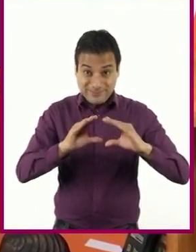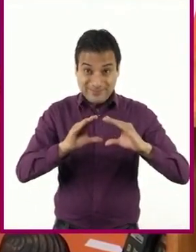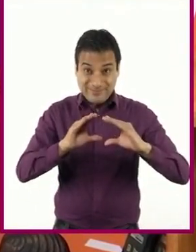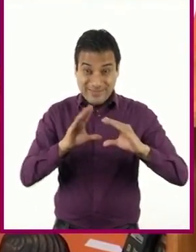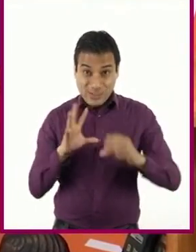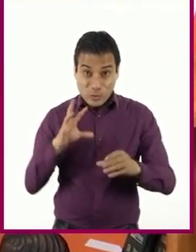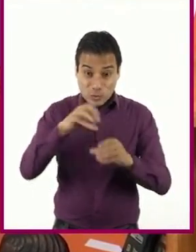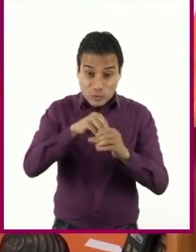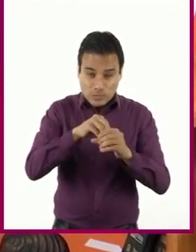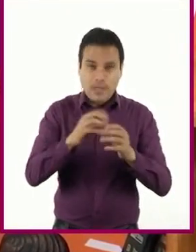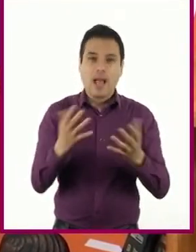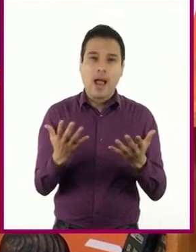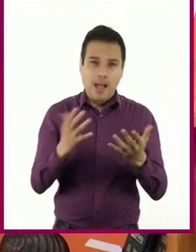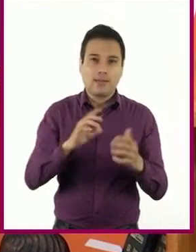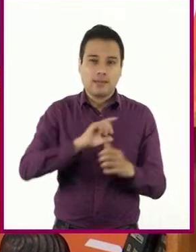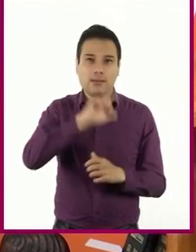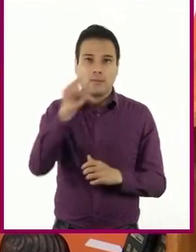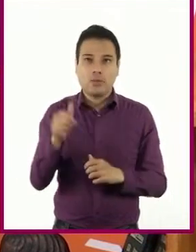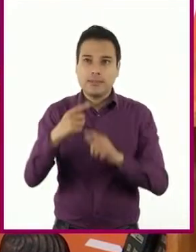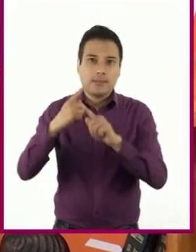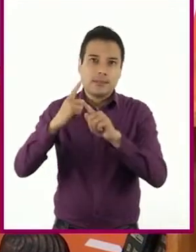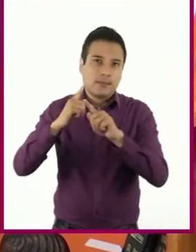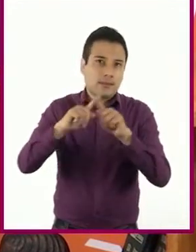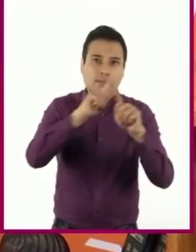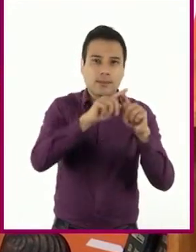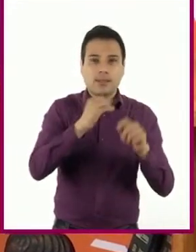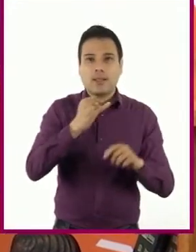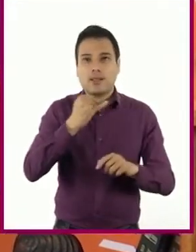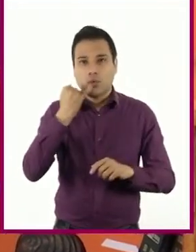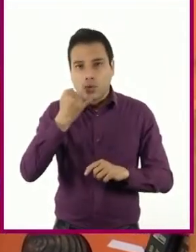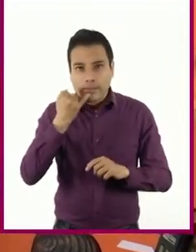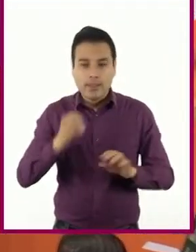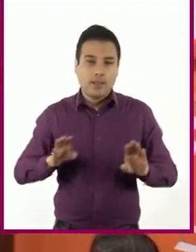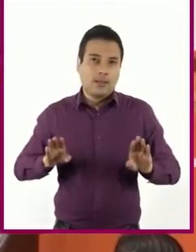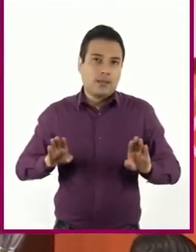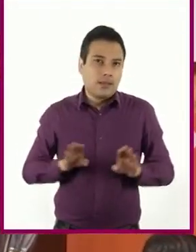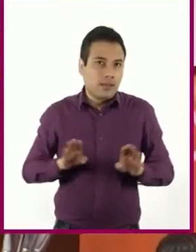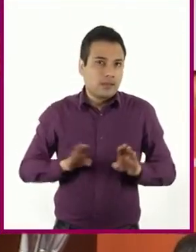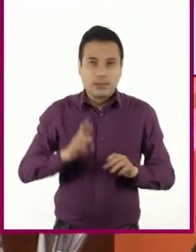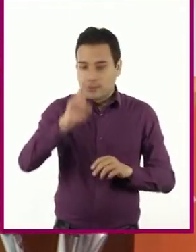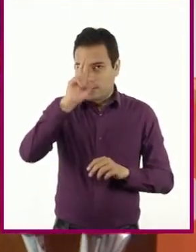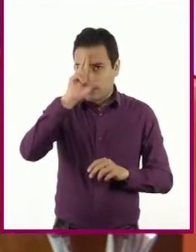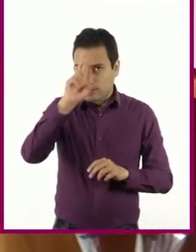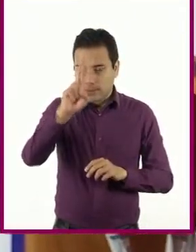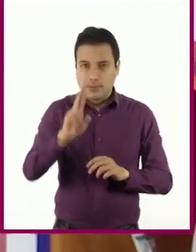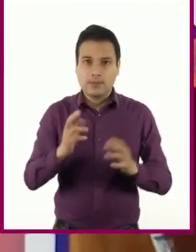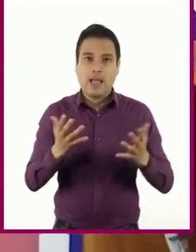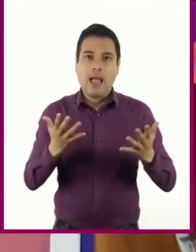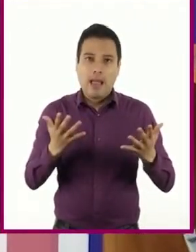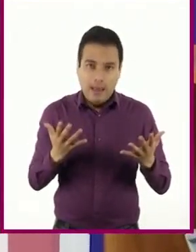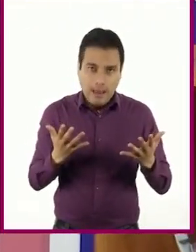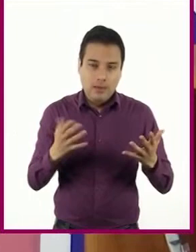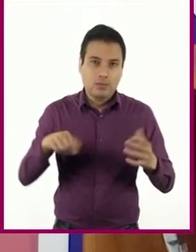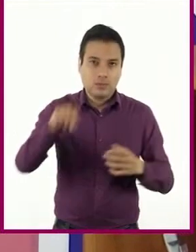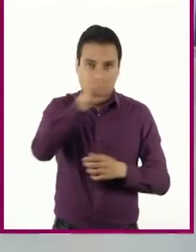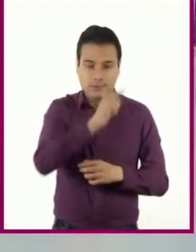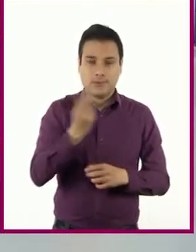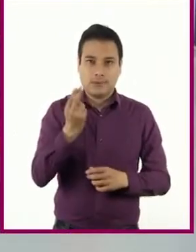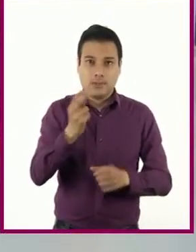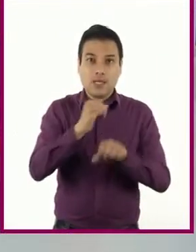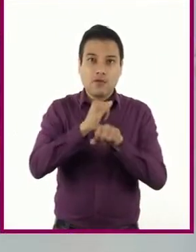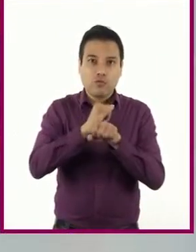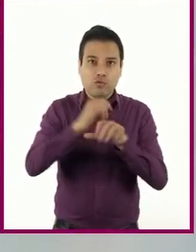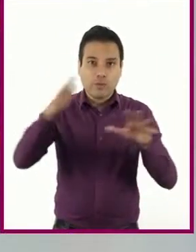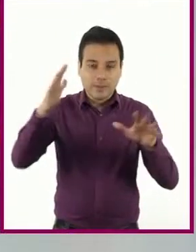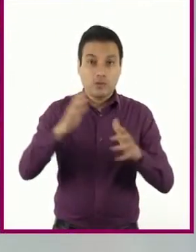inclusivos, será fácil aceptar la diversidad. Si nos informamos, es más fácil apreciar el valor de las lenguas. Dejamos de